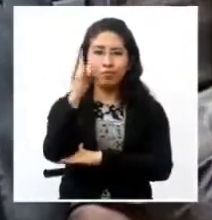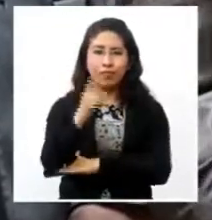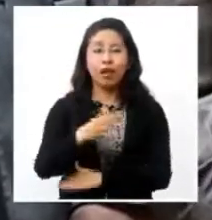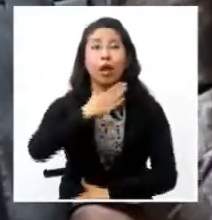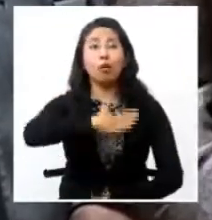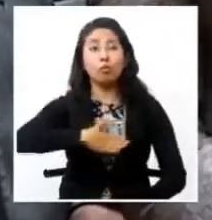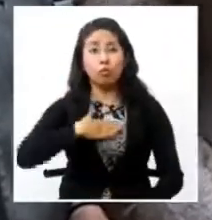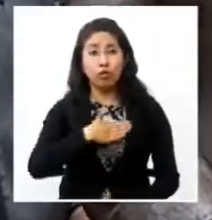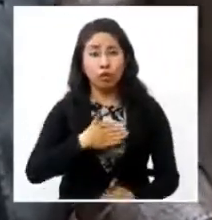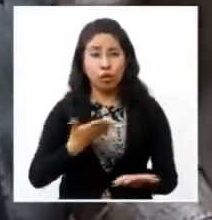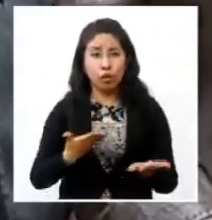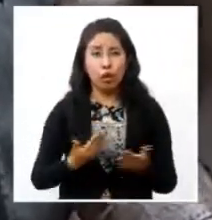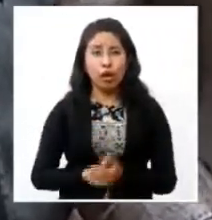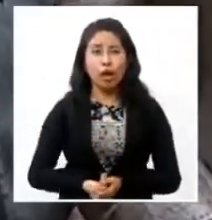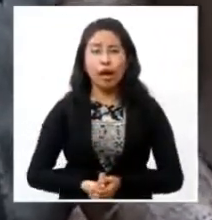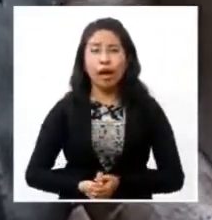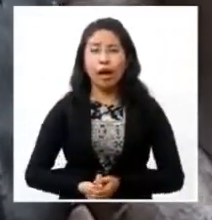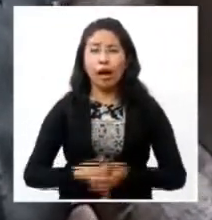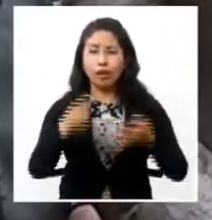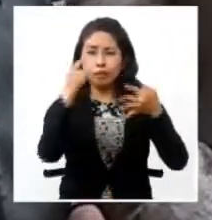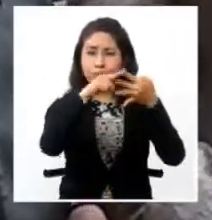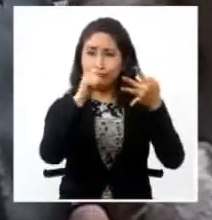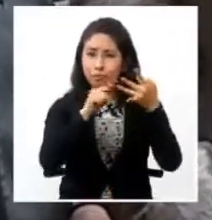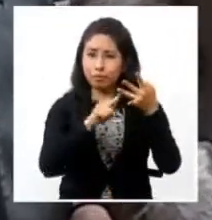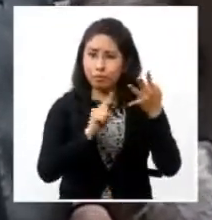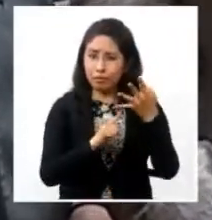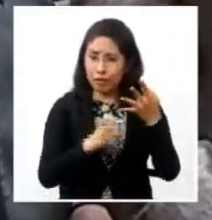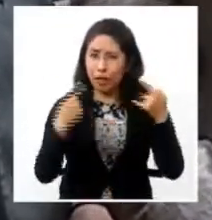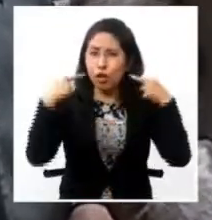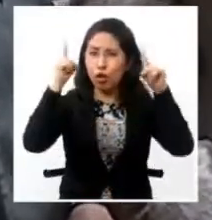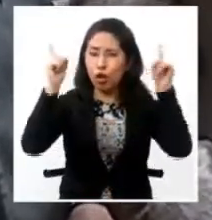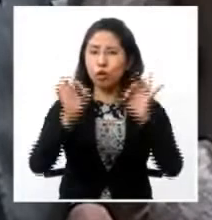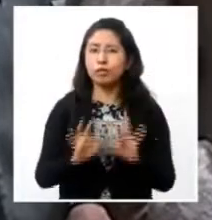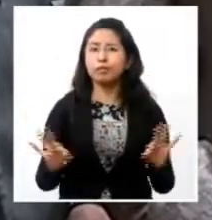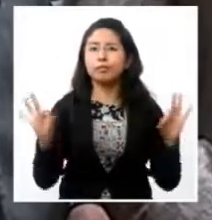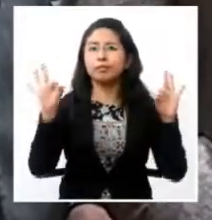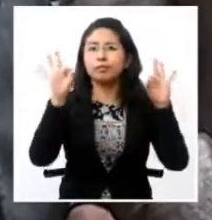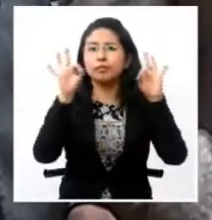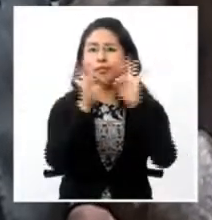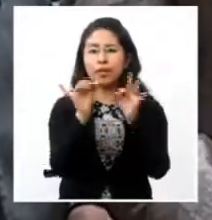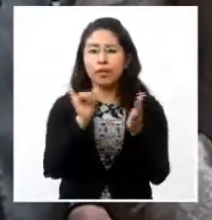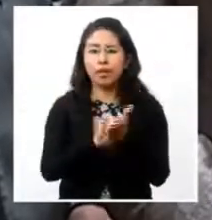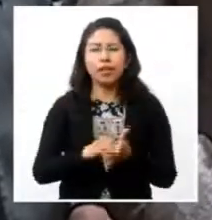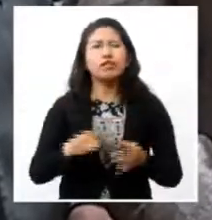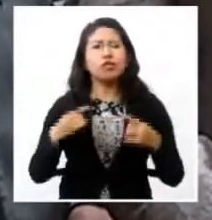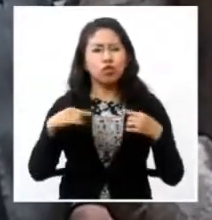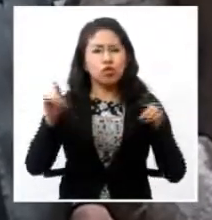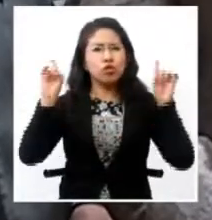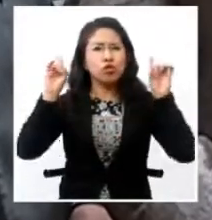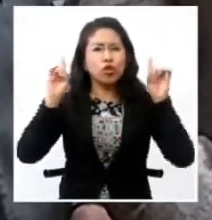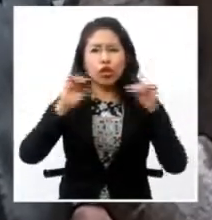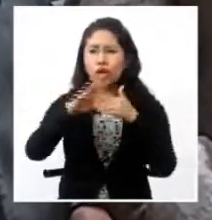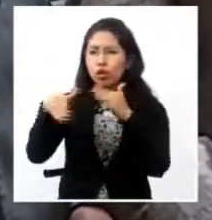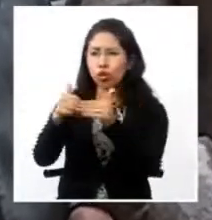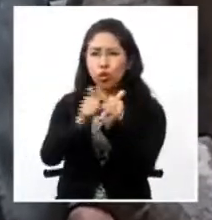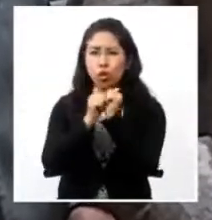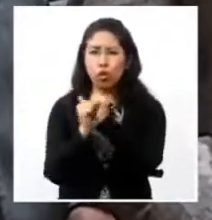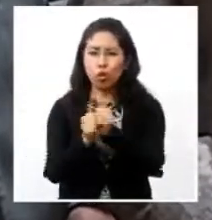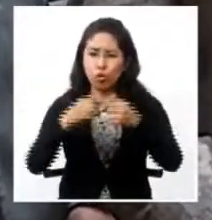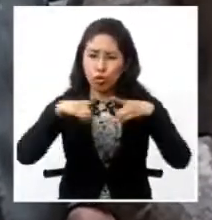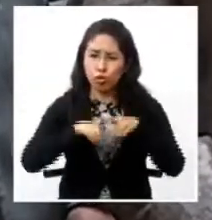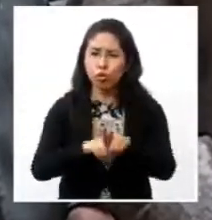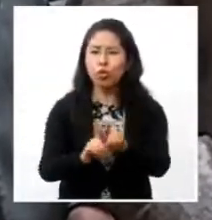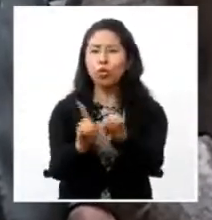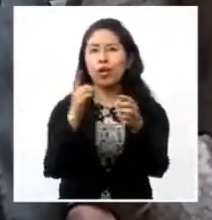Permítanme mencionar cuatro de esos logros importantes que alcanzamos entre todos durante este